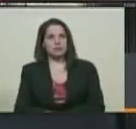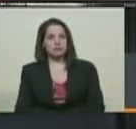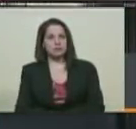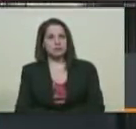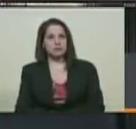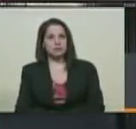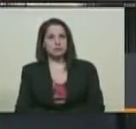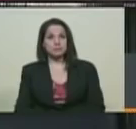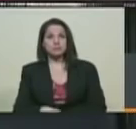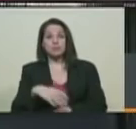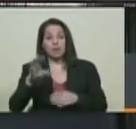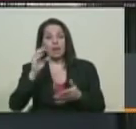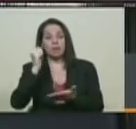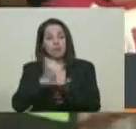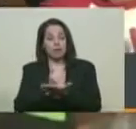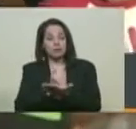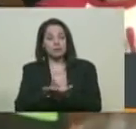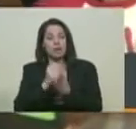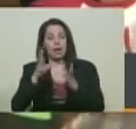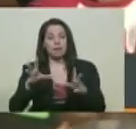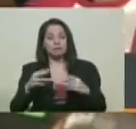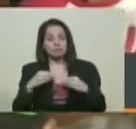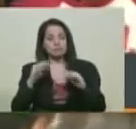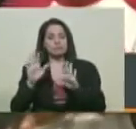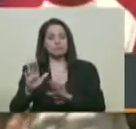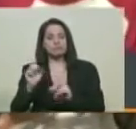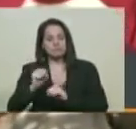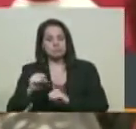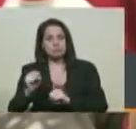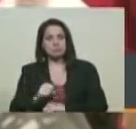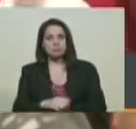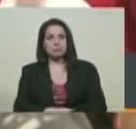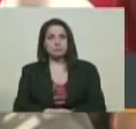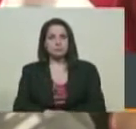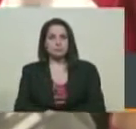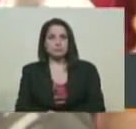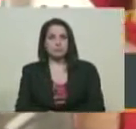Así sea. Amén. Amén.